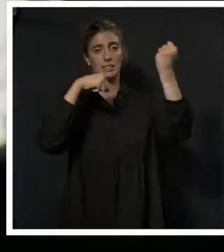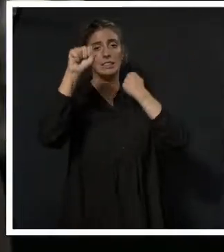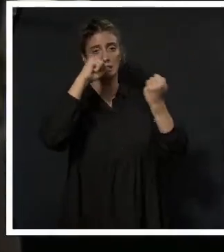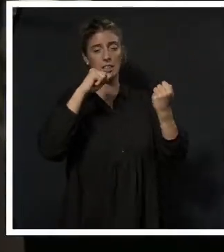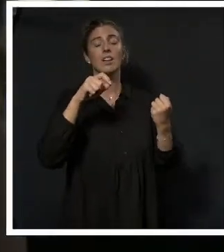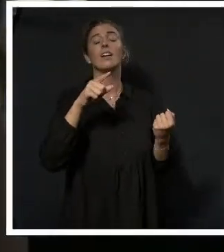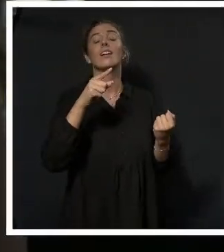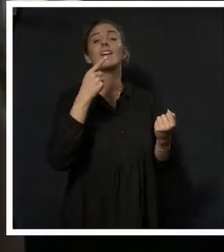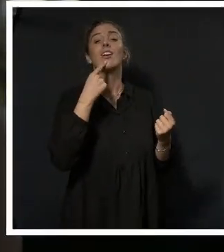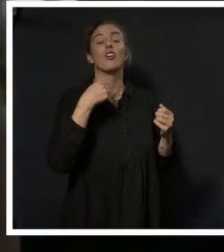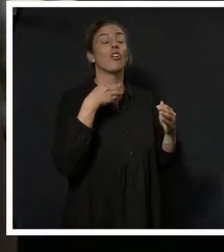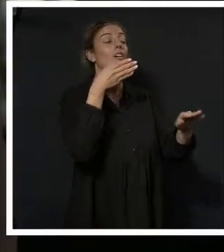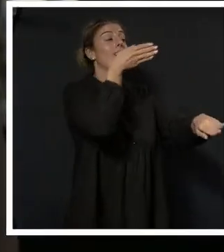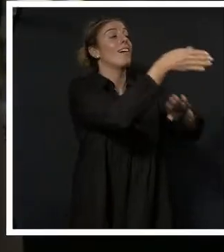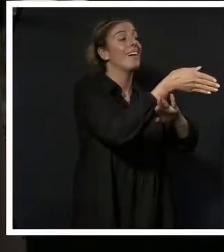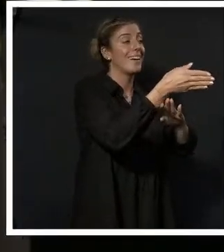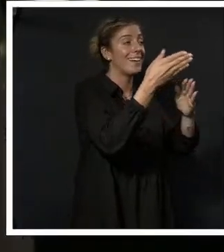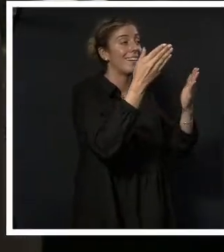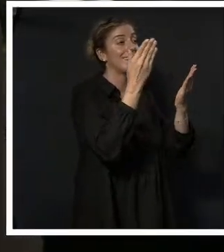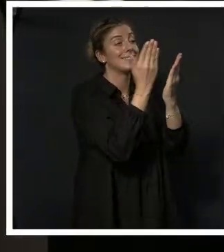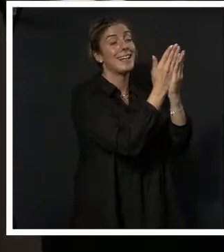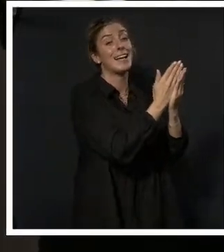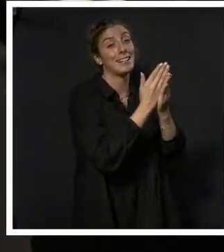llegué a estudiar supuestamente